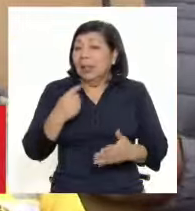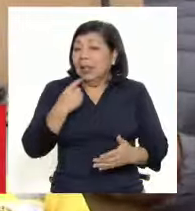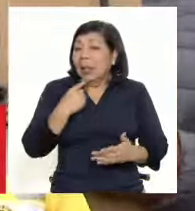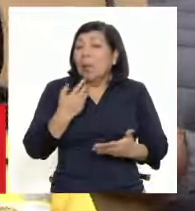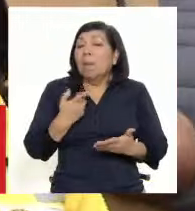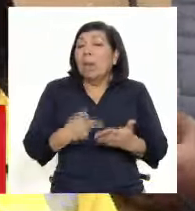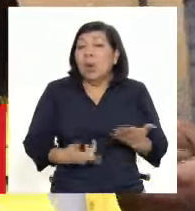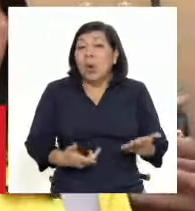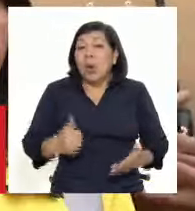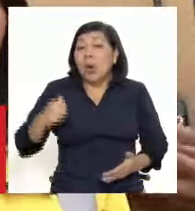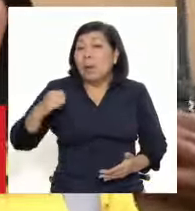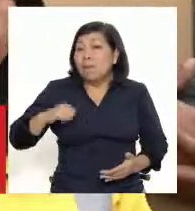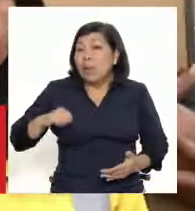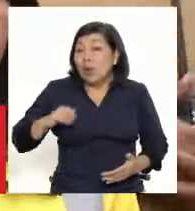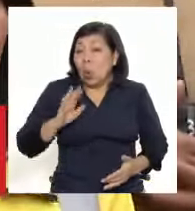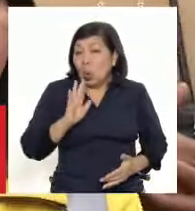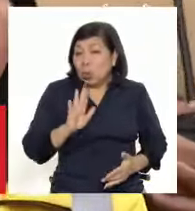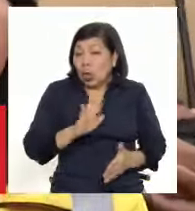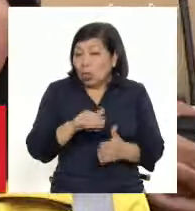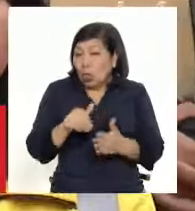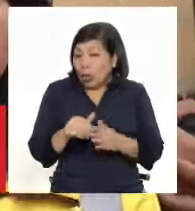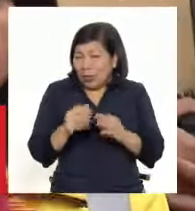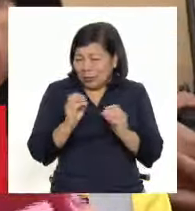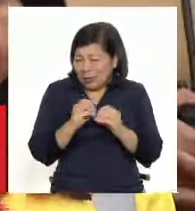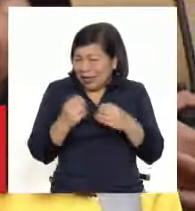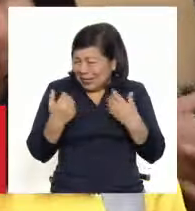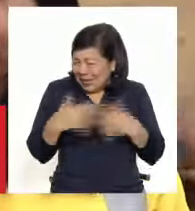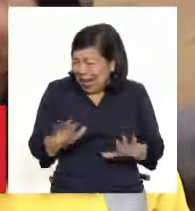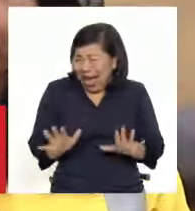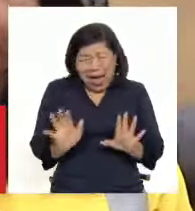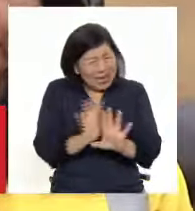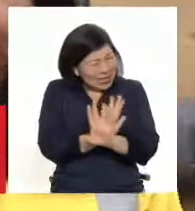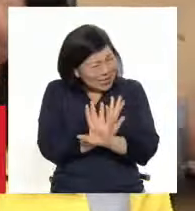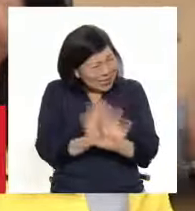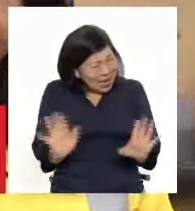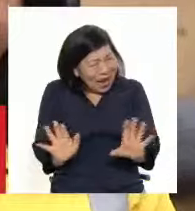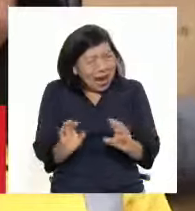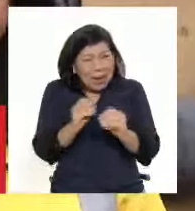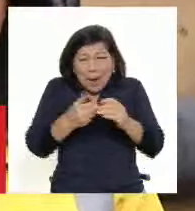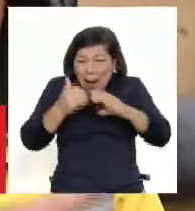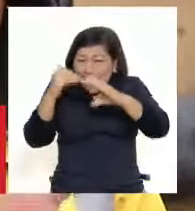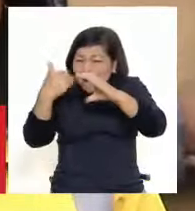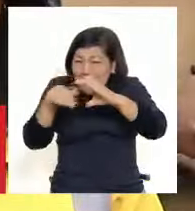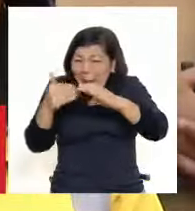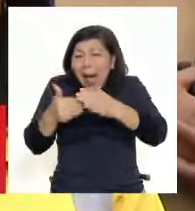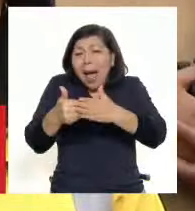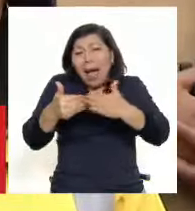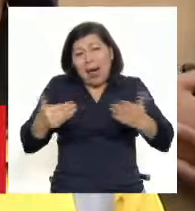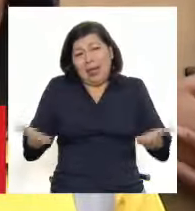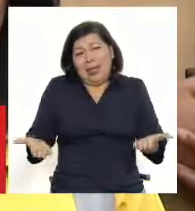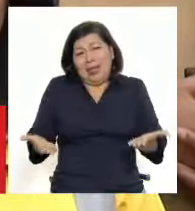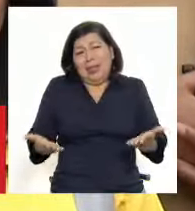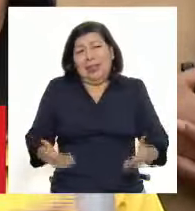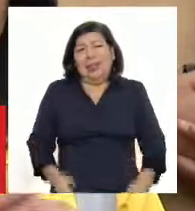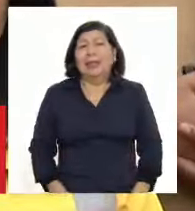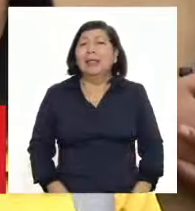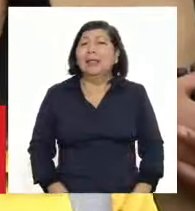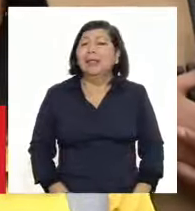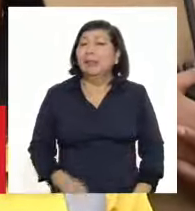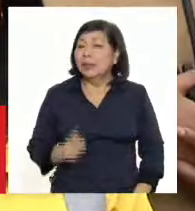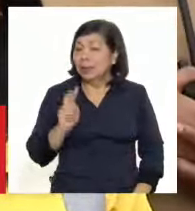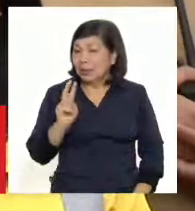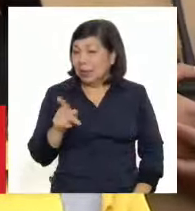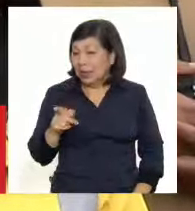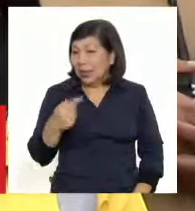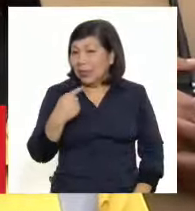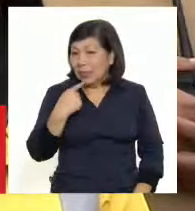indicado por parte de la municipalidad, ¿ustedes todas las han subsanado? Las hemos subsanado y las hemos enviado con bastante tiempo de anticipación. Y la